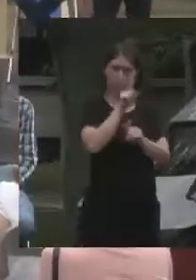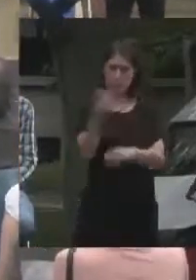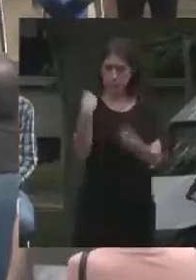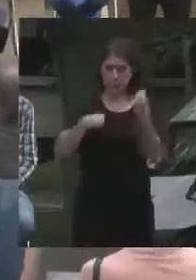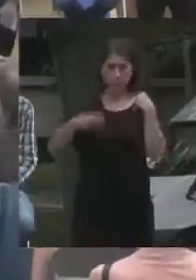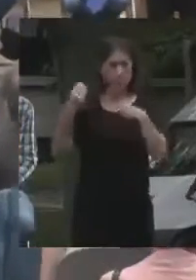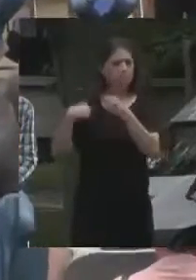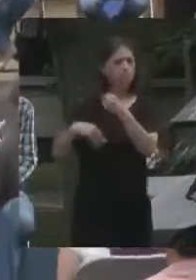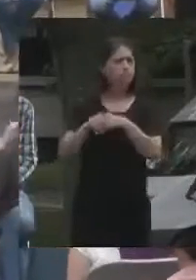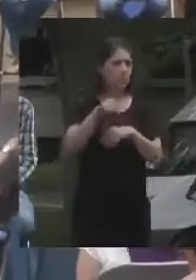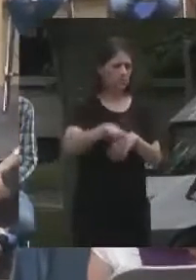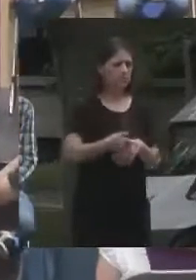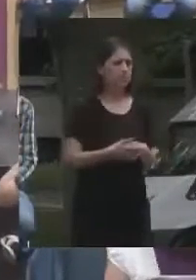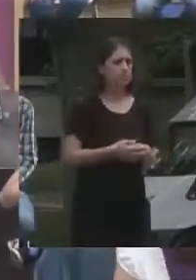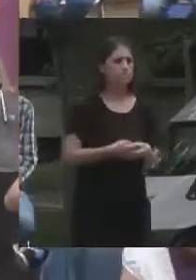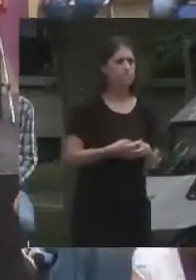final,